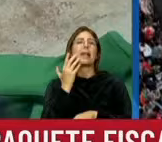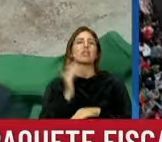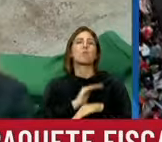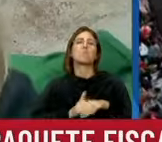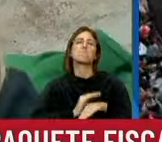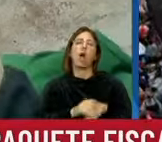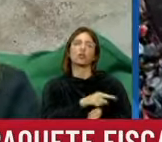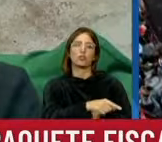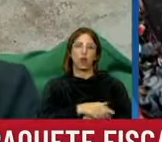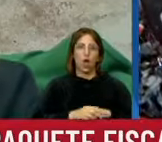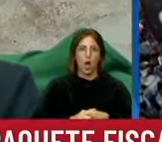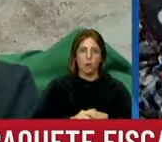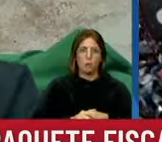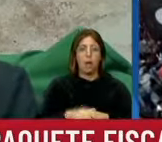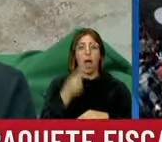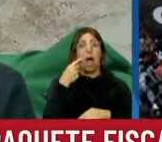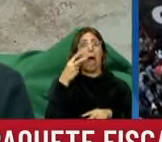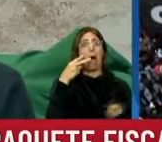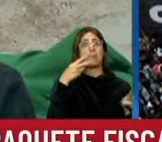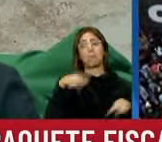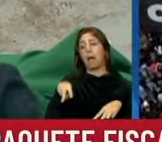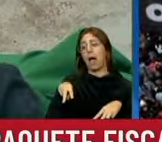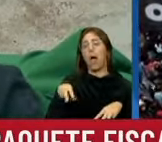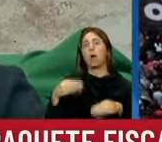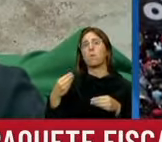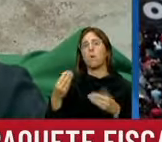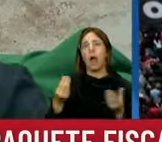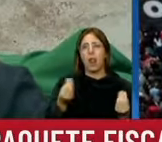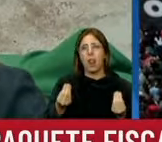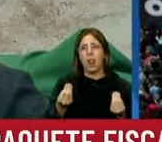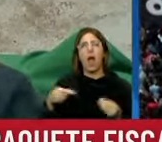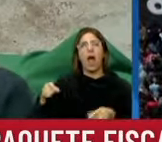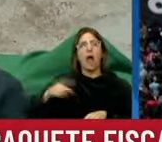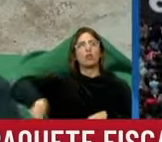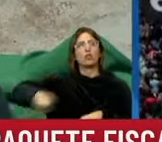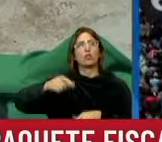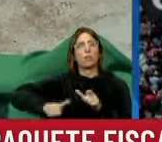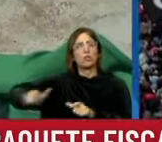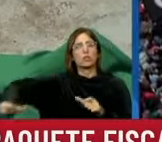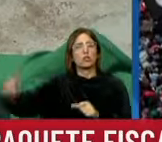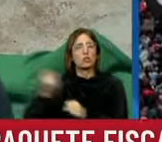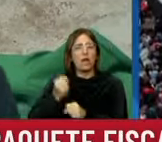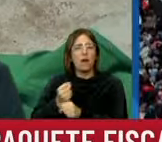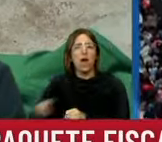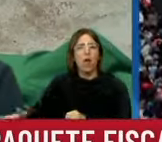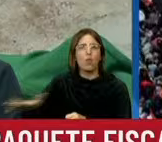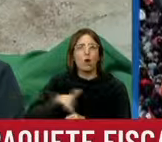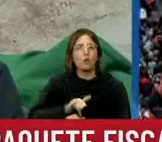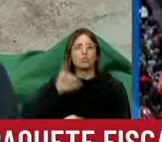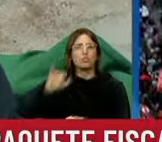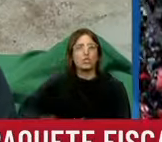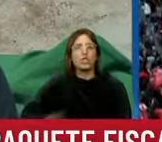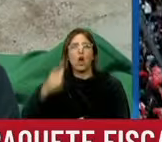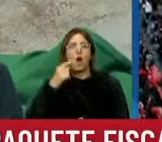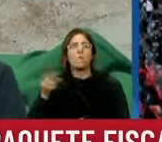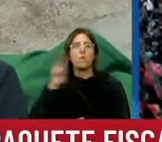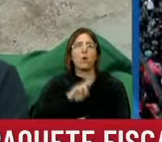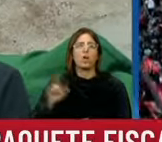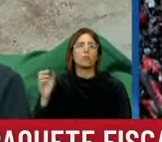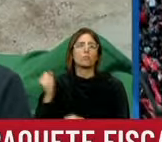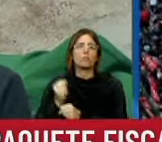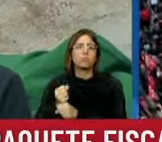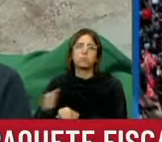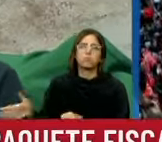me parece que... Porque esta película yo ya la vi, pelado. Sí. La vimos... La vimos con Macri y Marcos